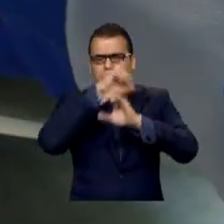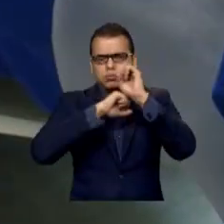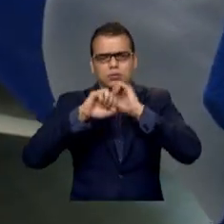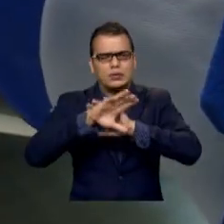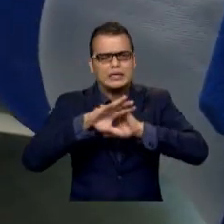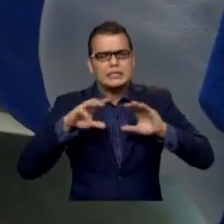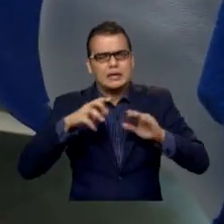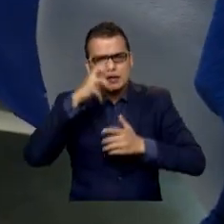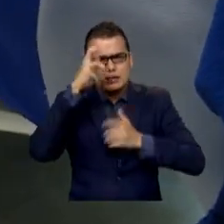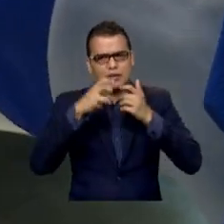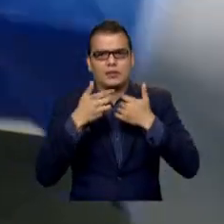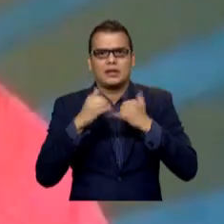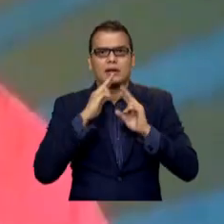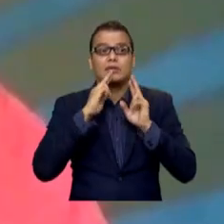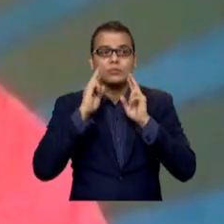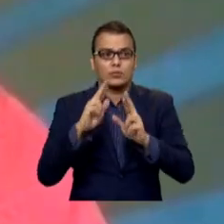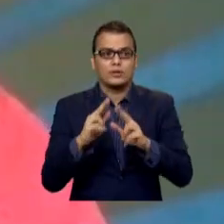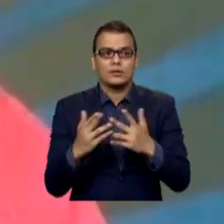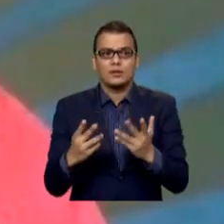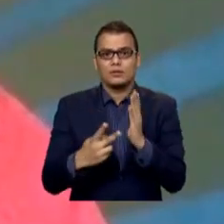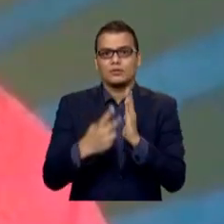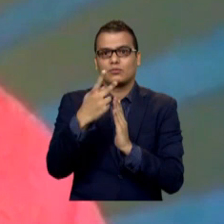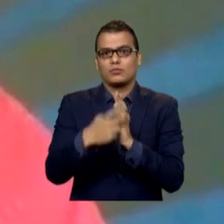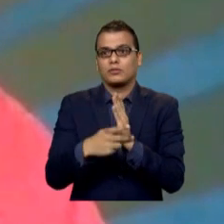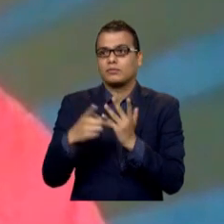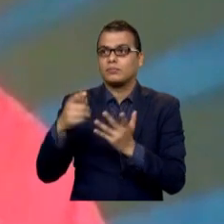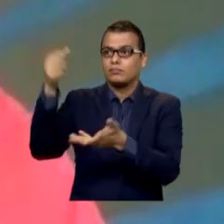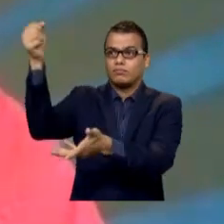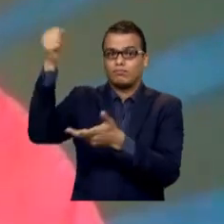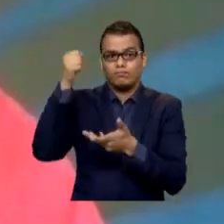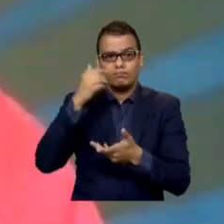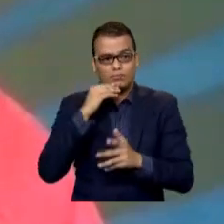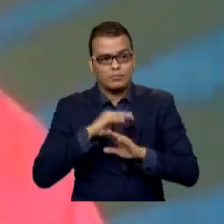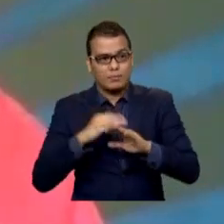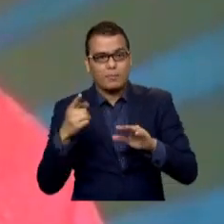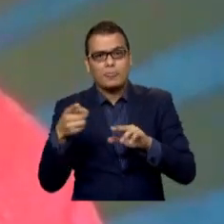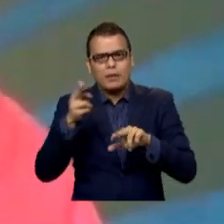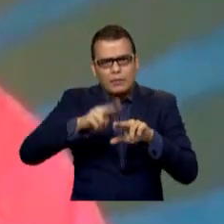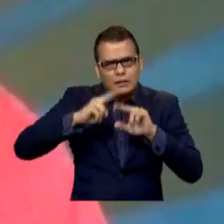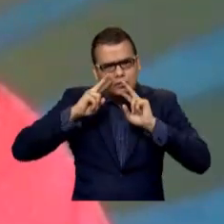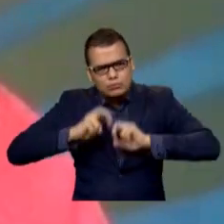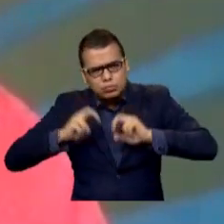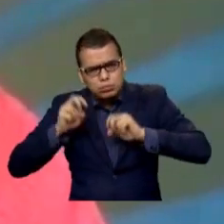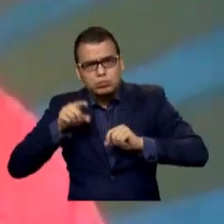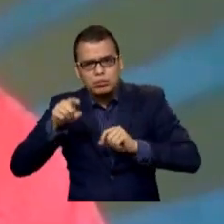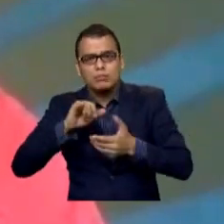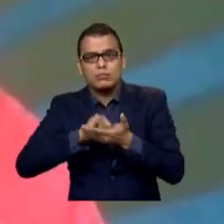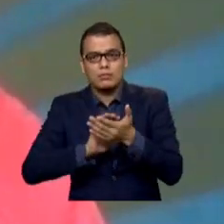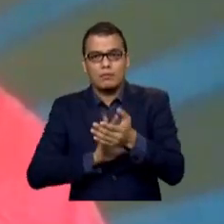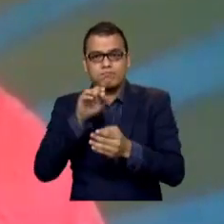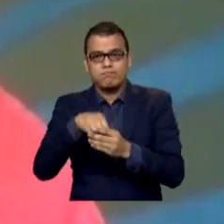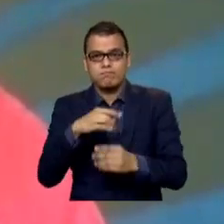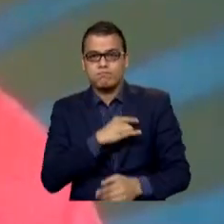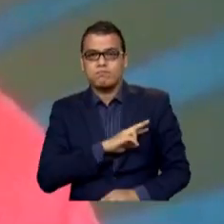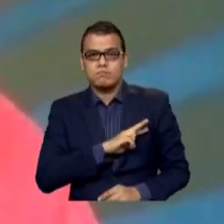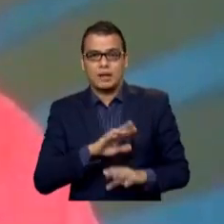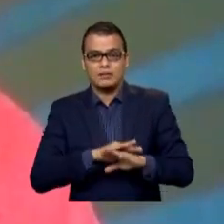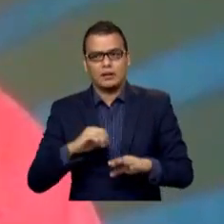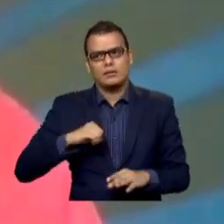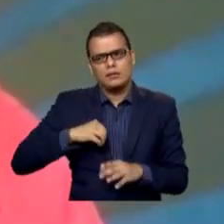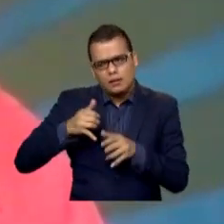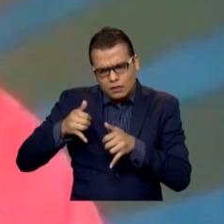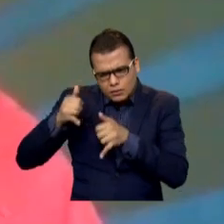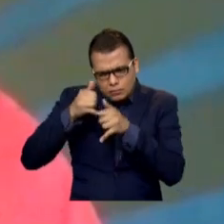presentamos para que se nos transfieran unos recursos y poder aumentar la capacidad del laboratorio. Nosotros tenemos una